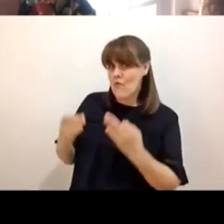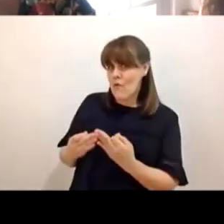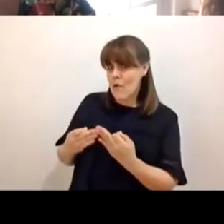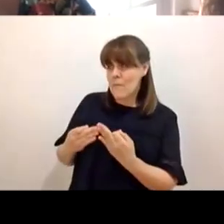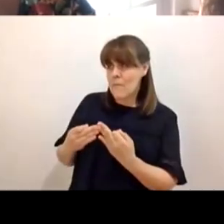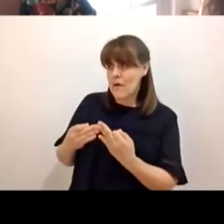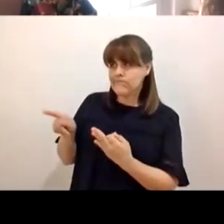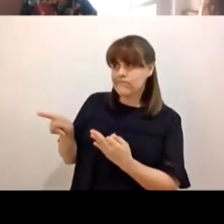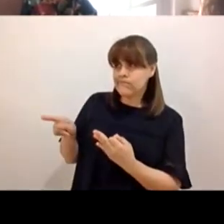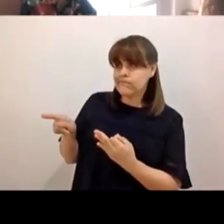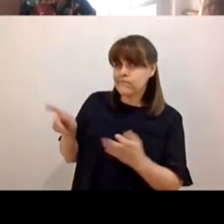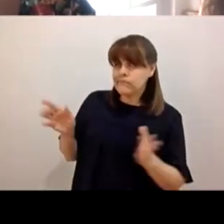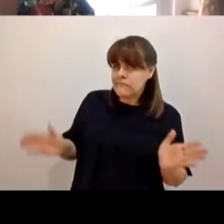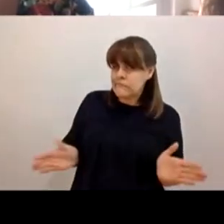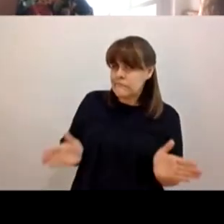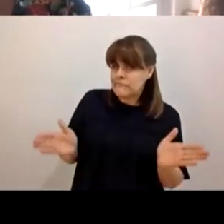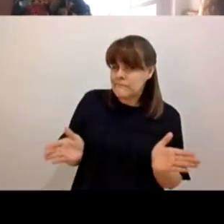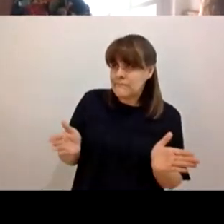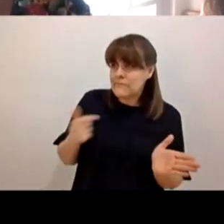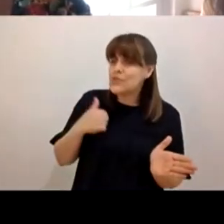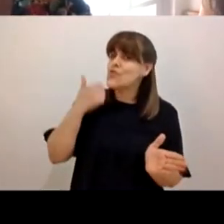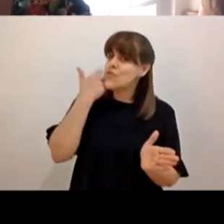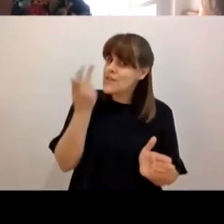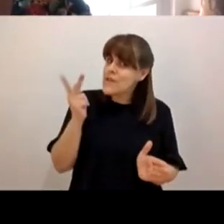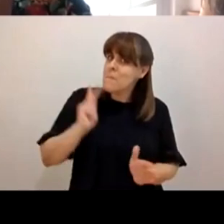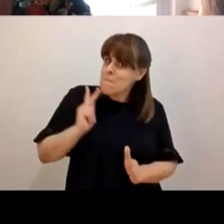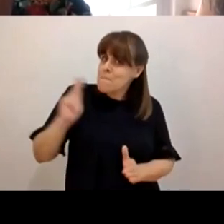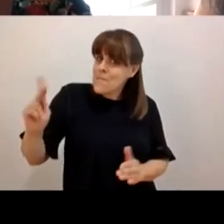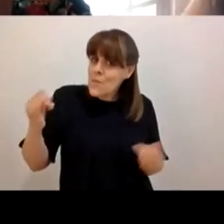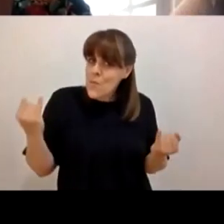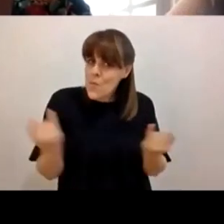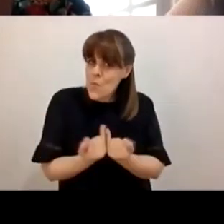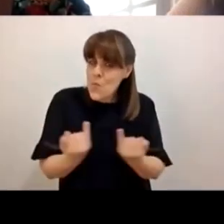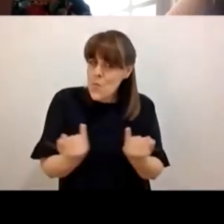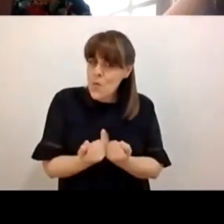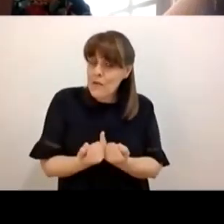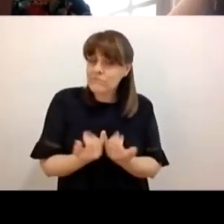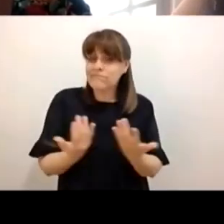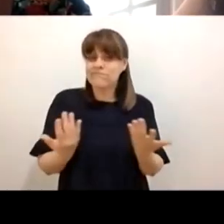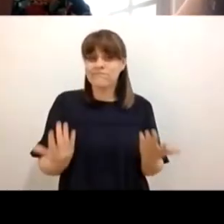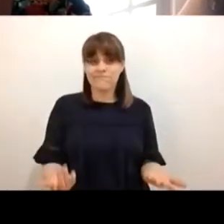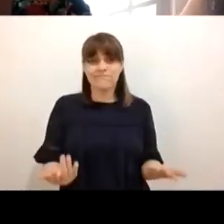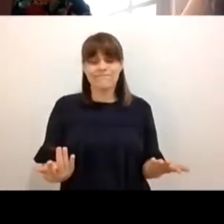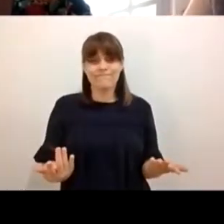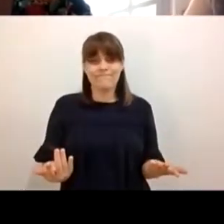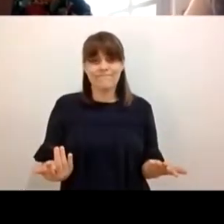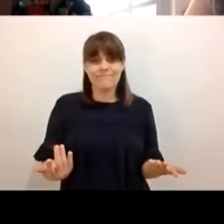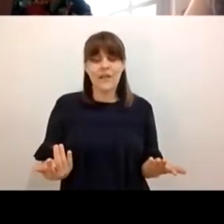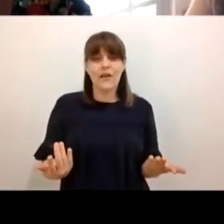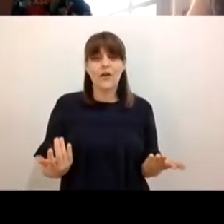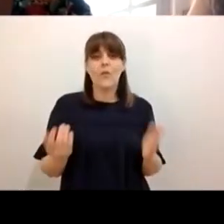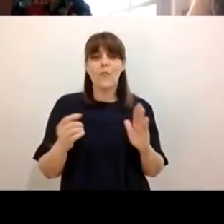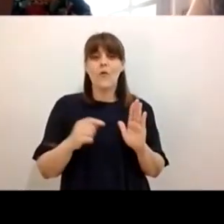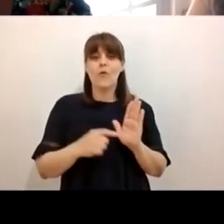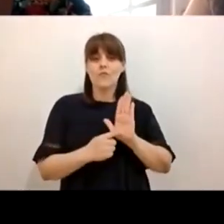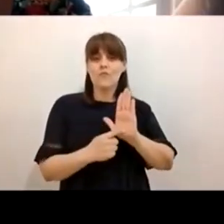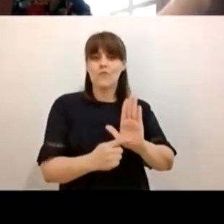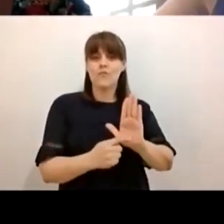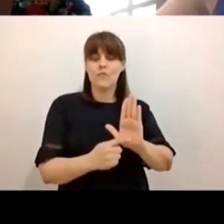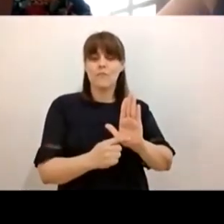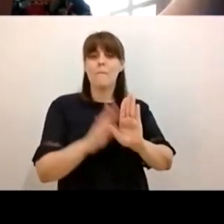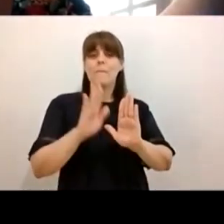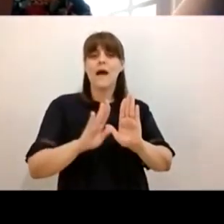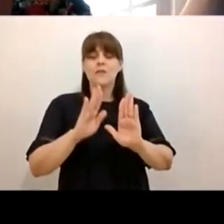la pasión por ser algo parecido estamos liquidados el modelo es como si fuese una fórmula